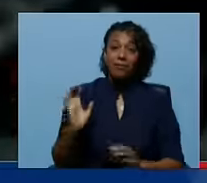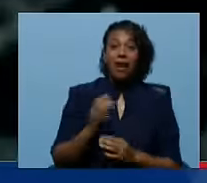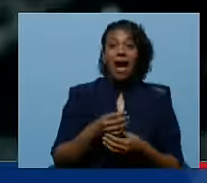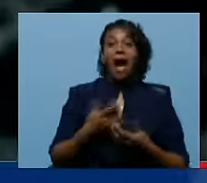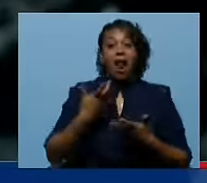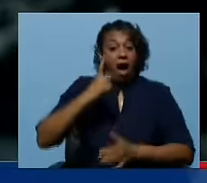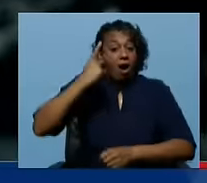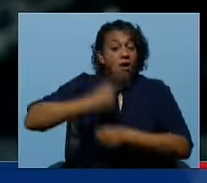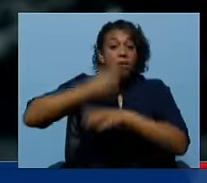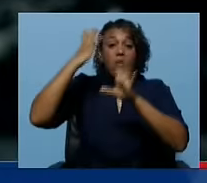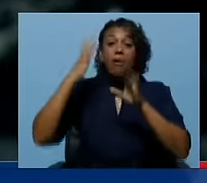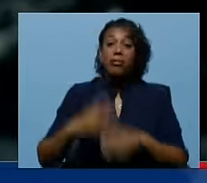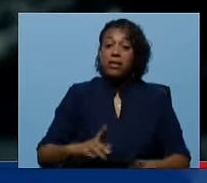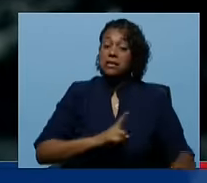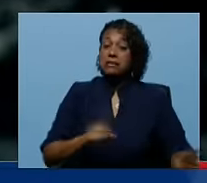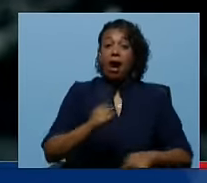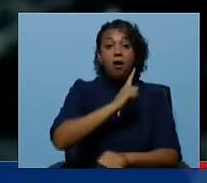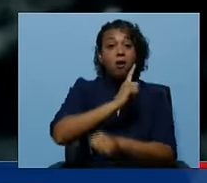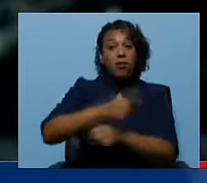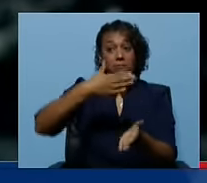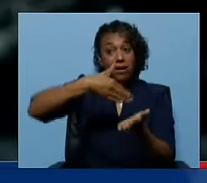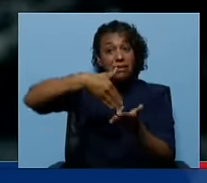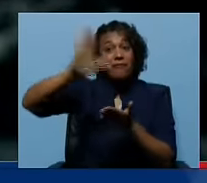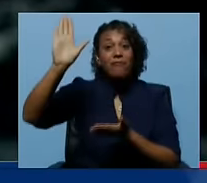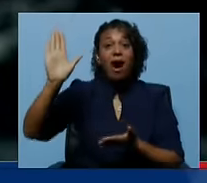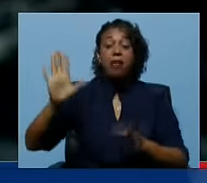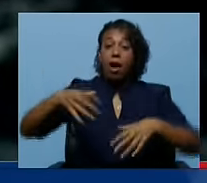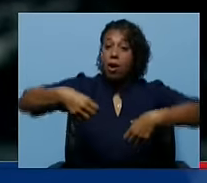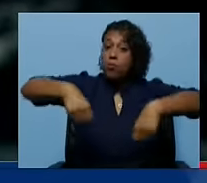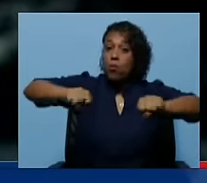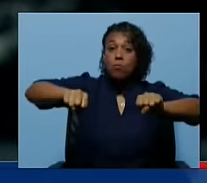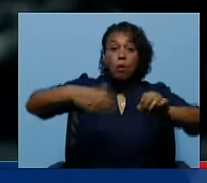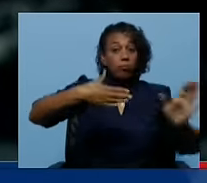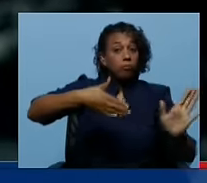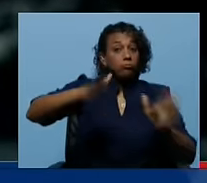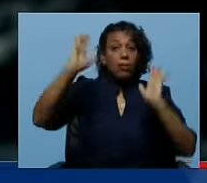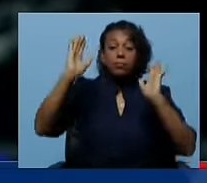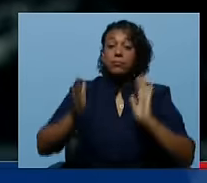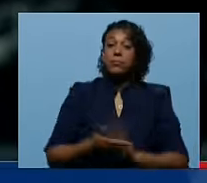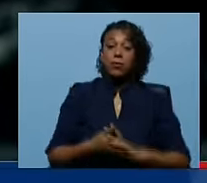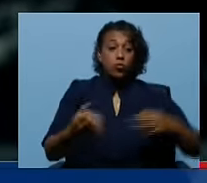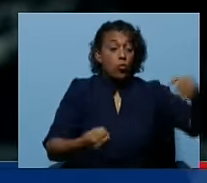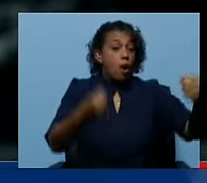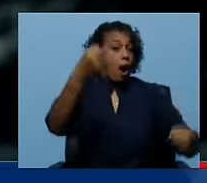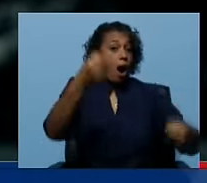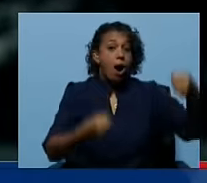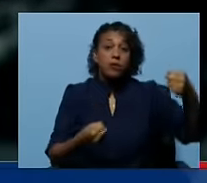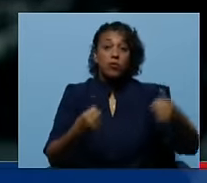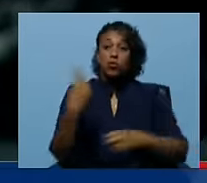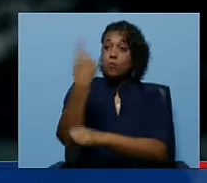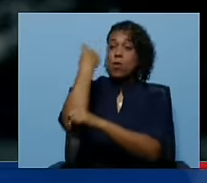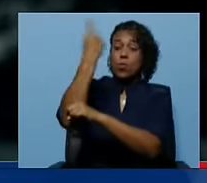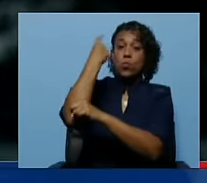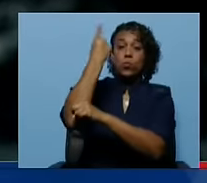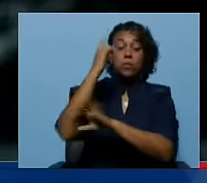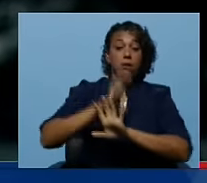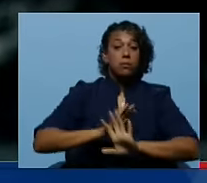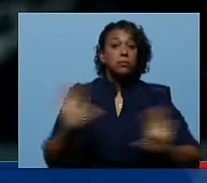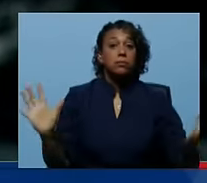la orden para que salgan con sus motos, sus carros, sus patrullas,